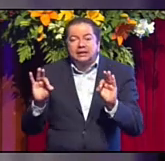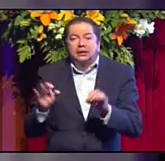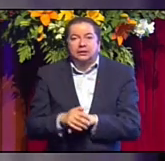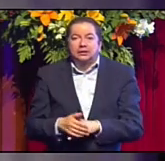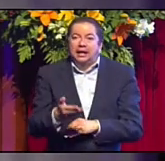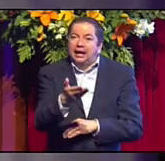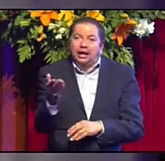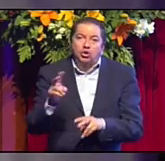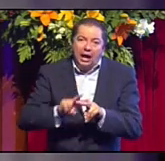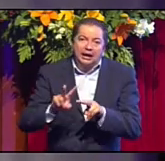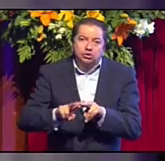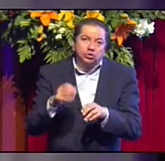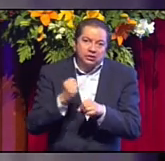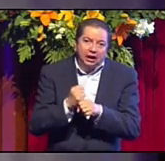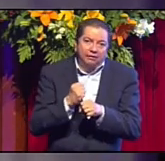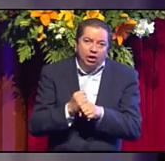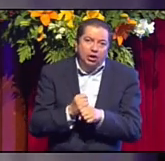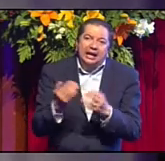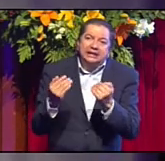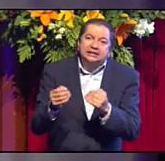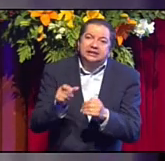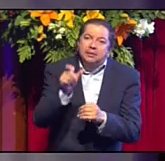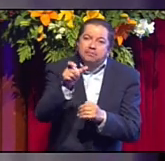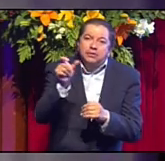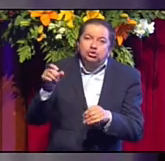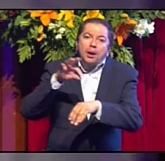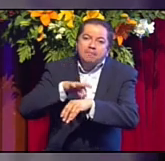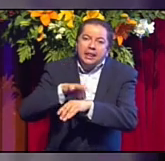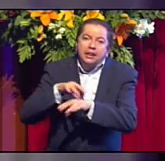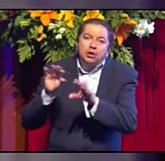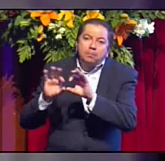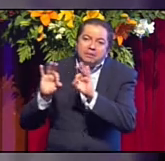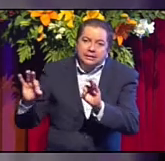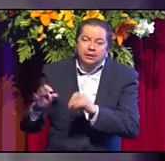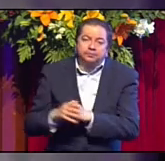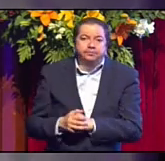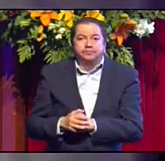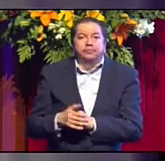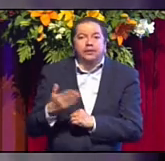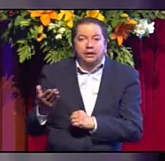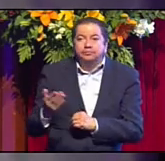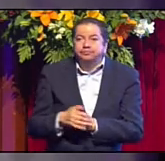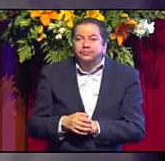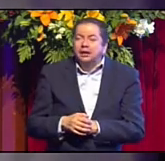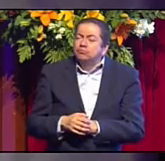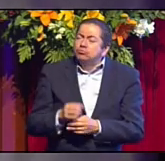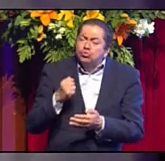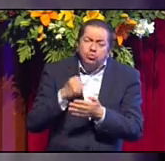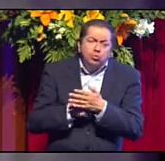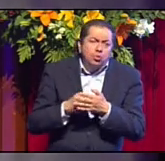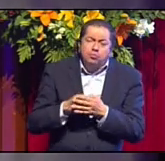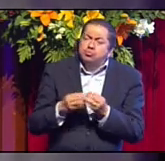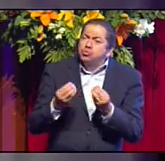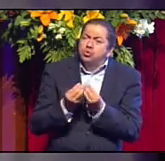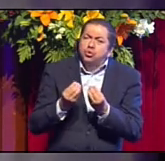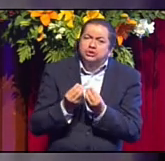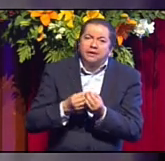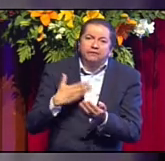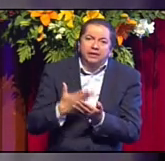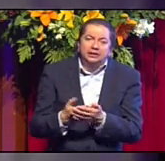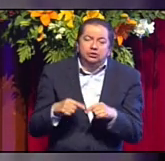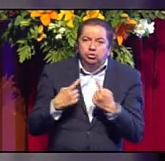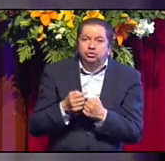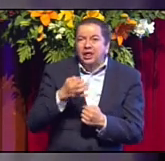trabajo dentro de sus posibilidades, pero necesitamos especialistas. El hospital no depende del municipio, pero tantas veces le dijimos al director de